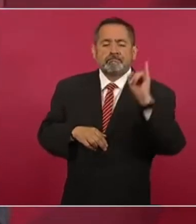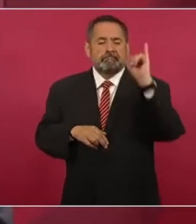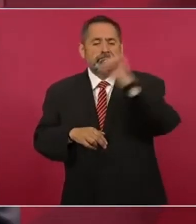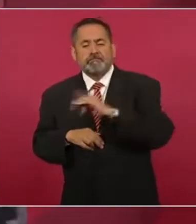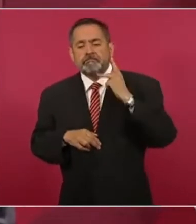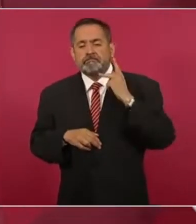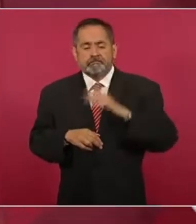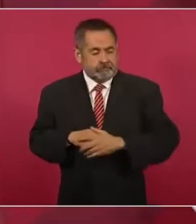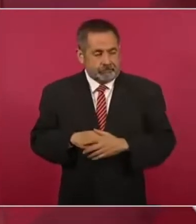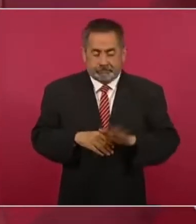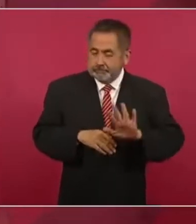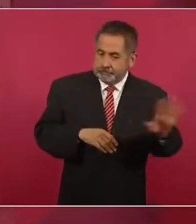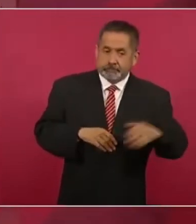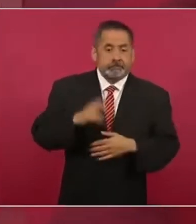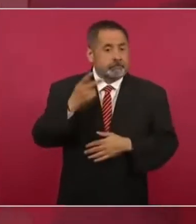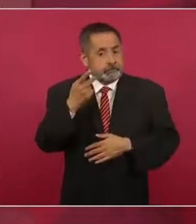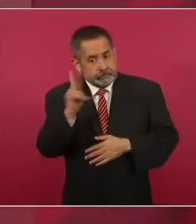pero los senadores,